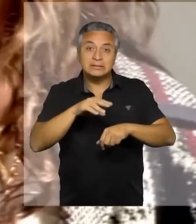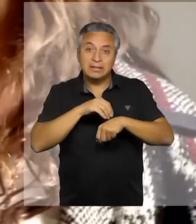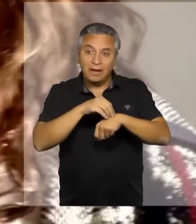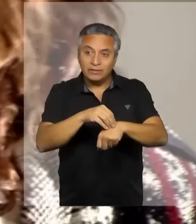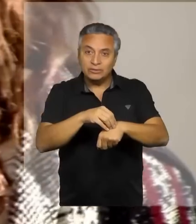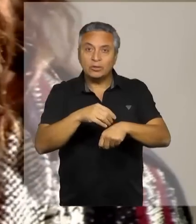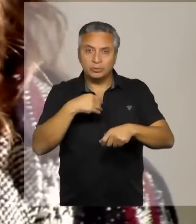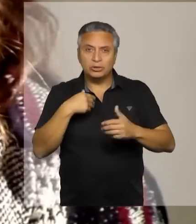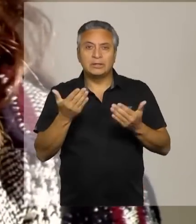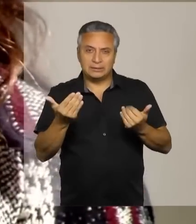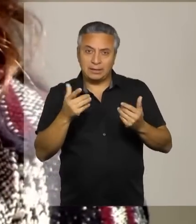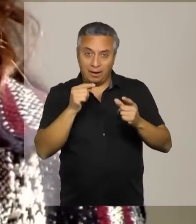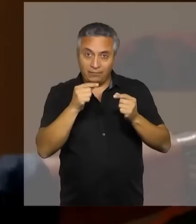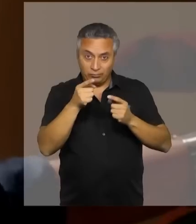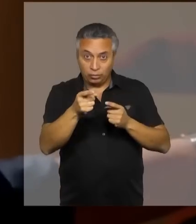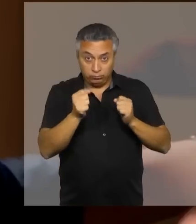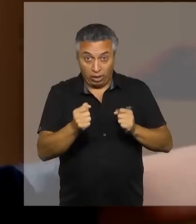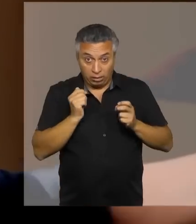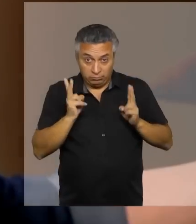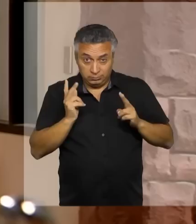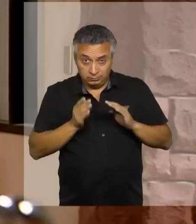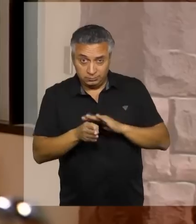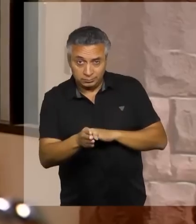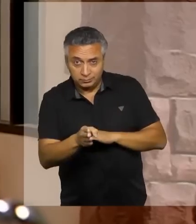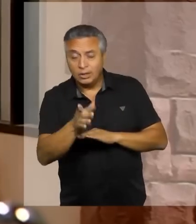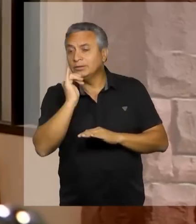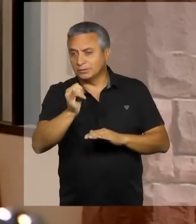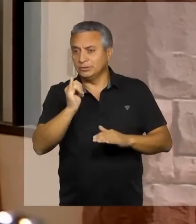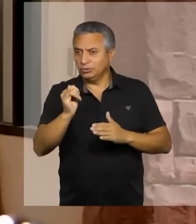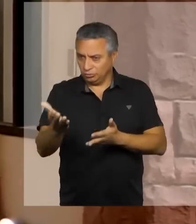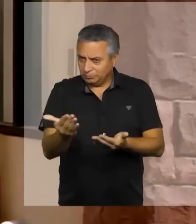es que necesitaba hablar contigo. ¿Puedo pasar? Sí, por supuesto. Pasa.